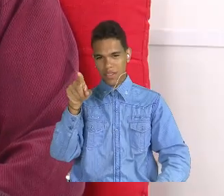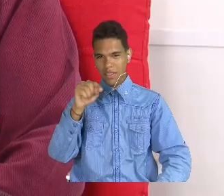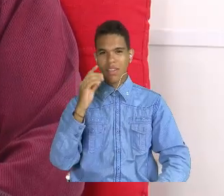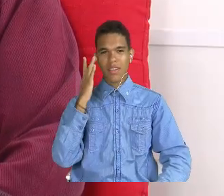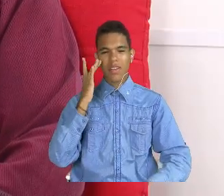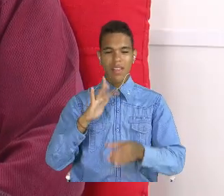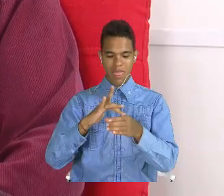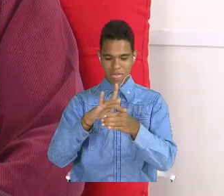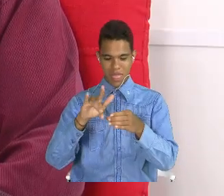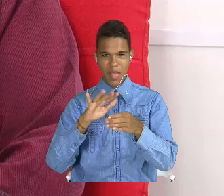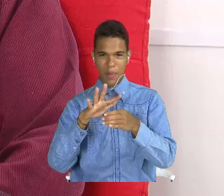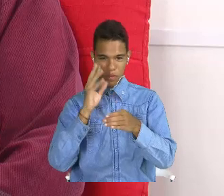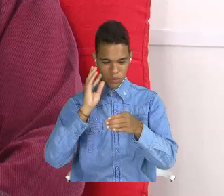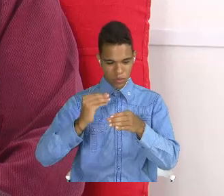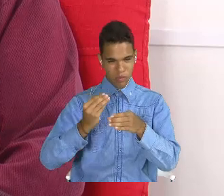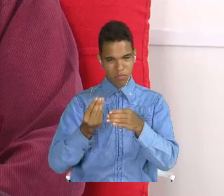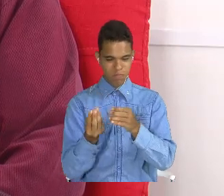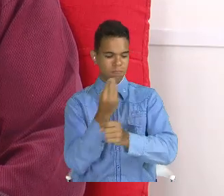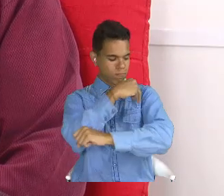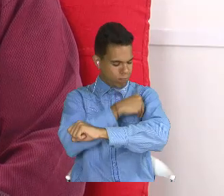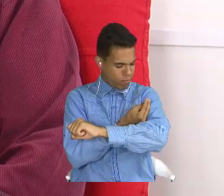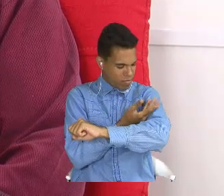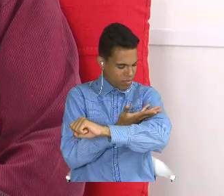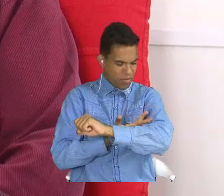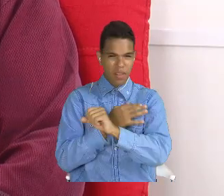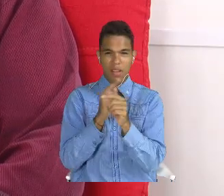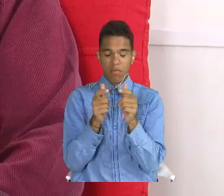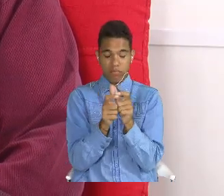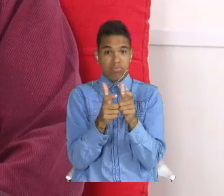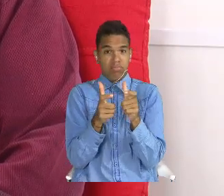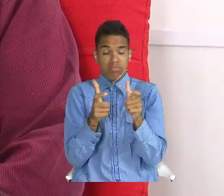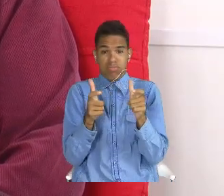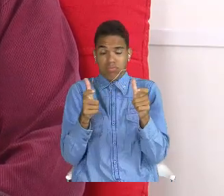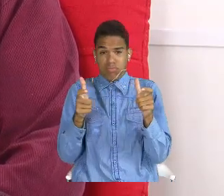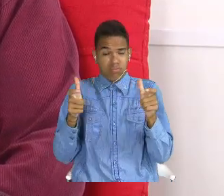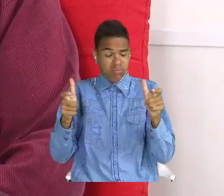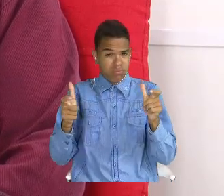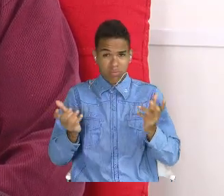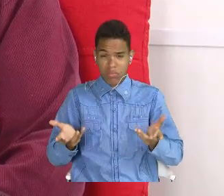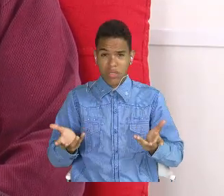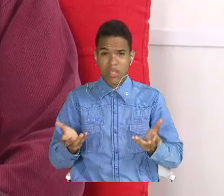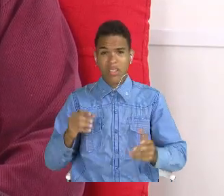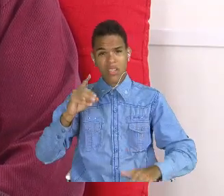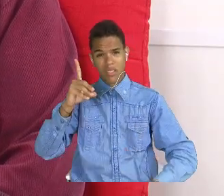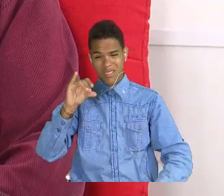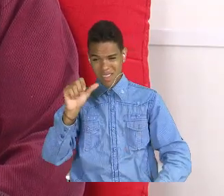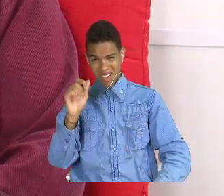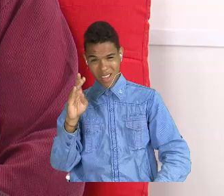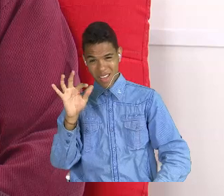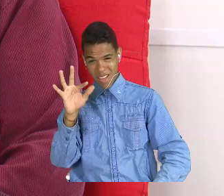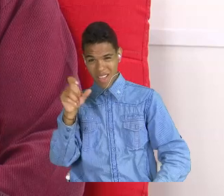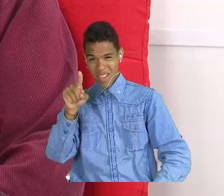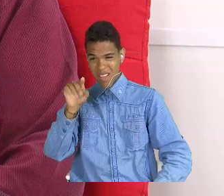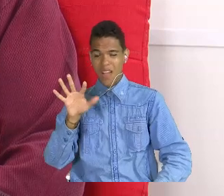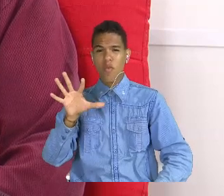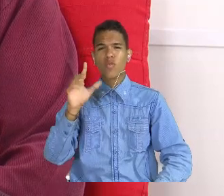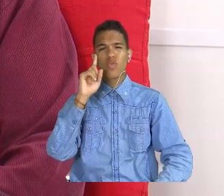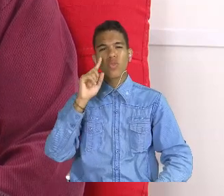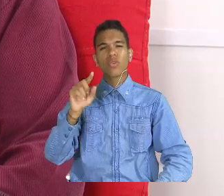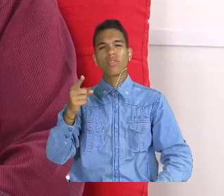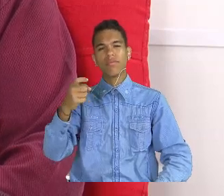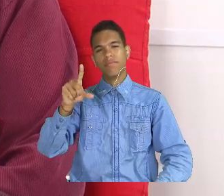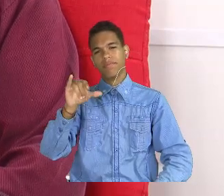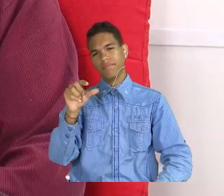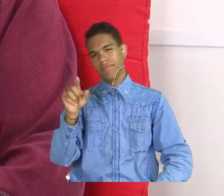sangre a niveles mayores a lo normal. Hablamos de una diabetes cuando los índices de glicemia, que es la